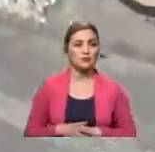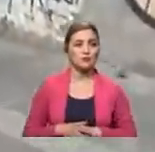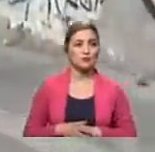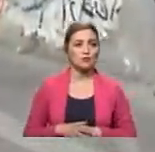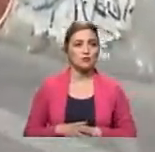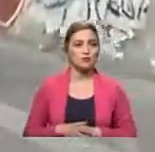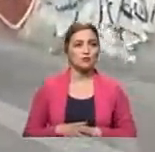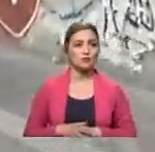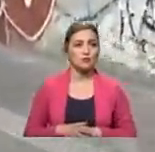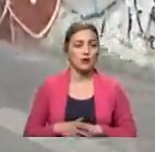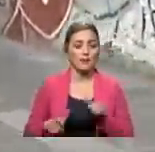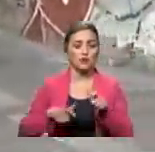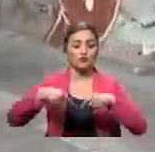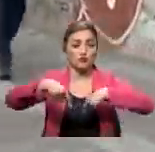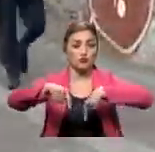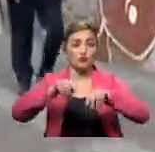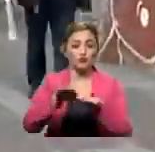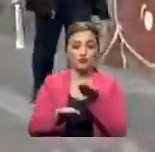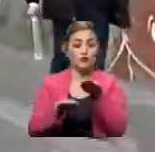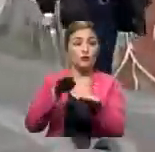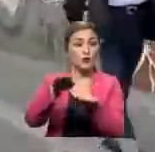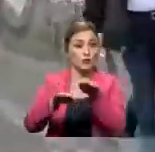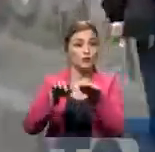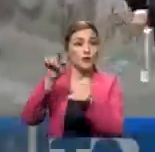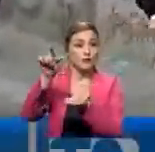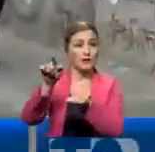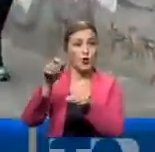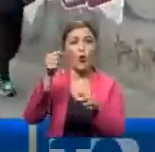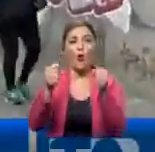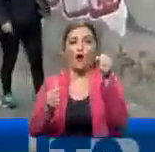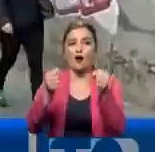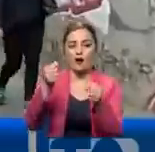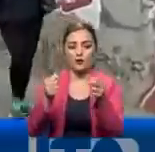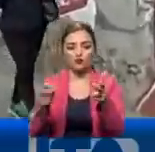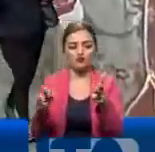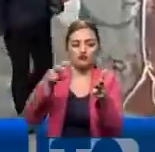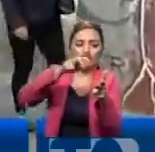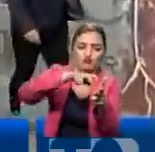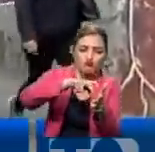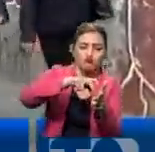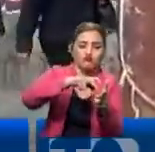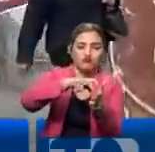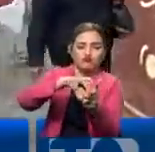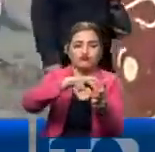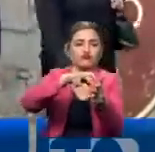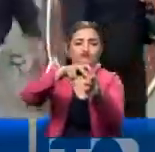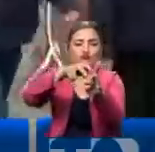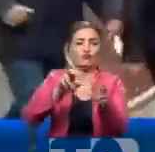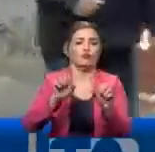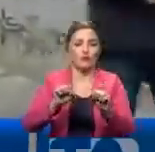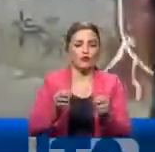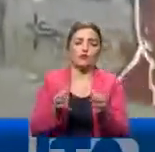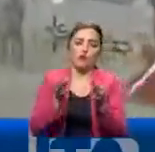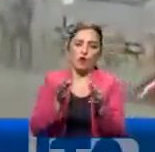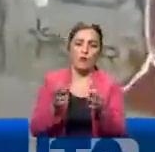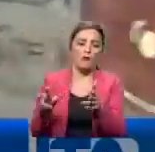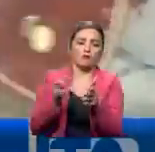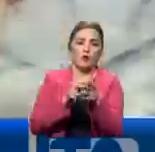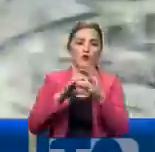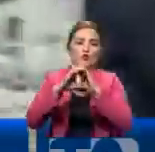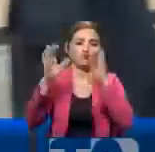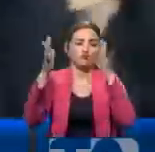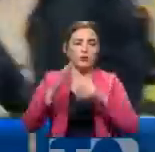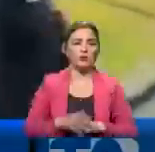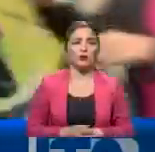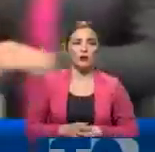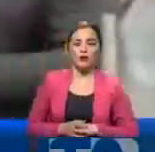existe movilidad a pie y, como lo decía, en camionetas, que es la única manera que la ciudadanía ha encontrado para movilizarse. Mi señor, ¿cuál